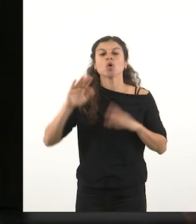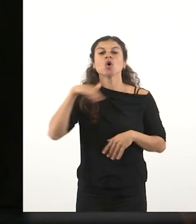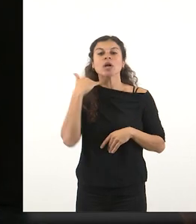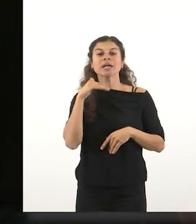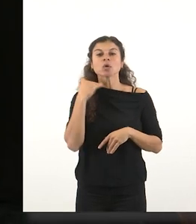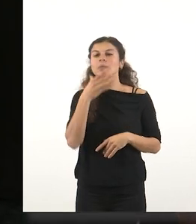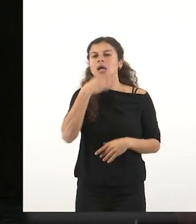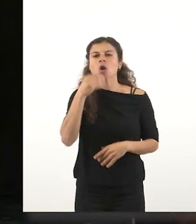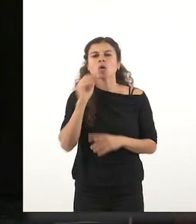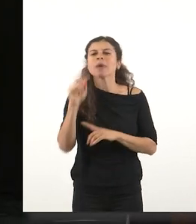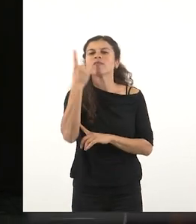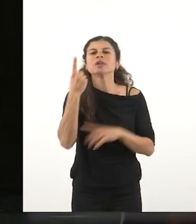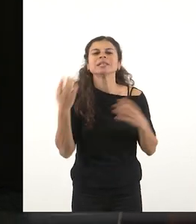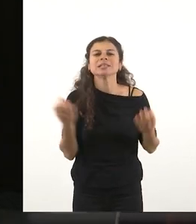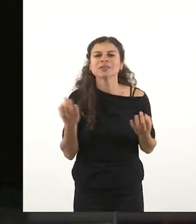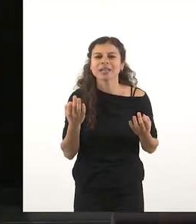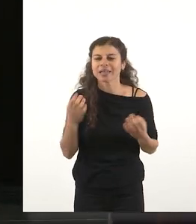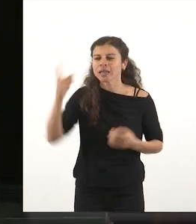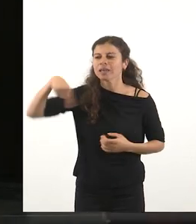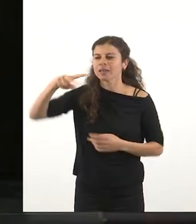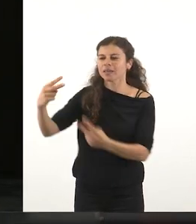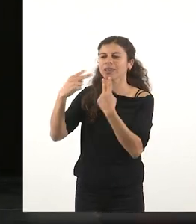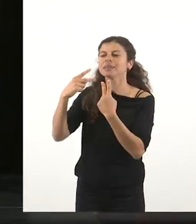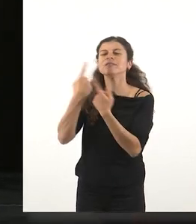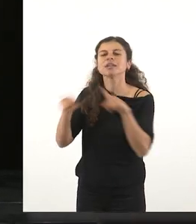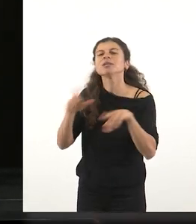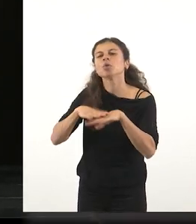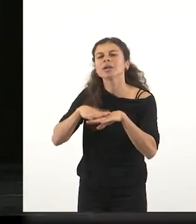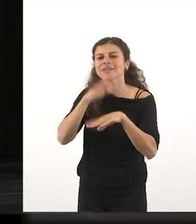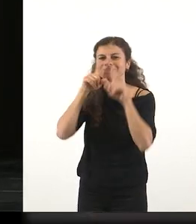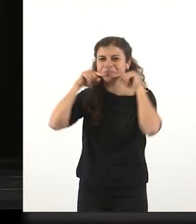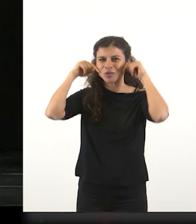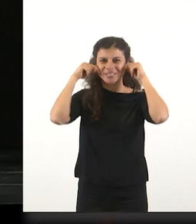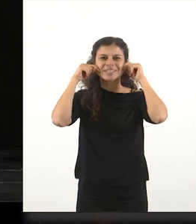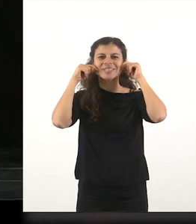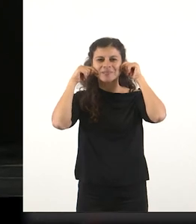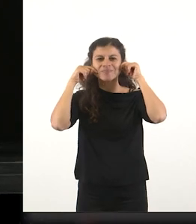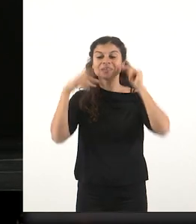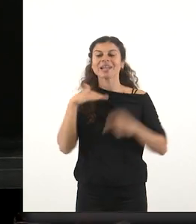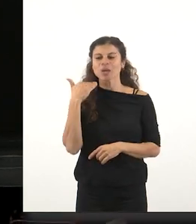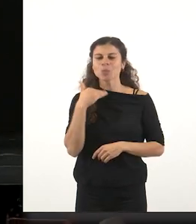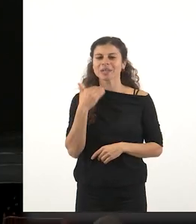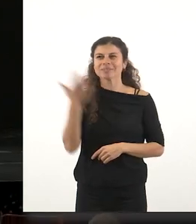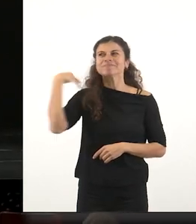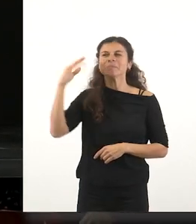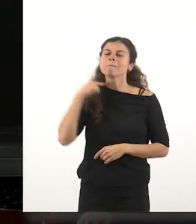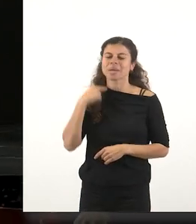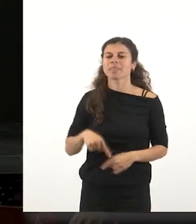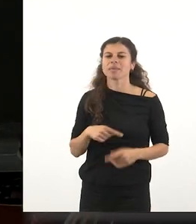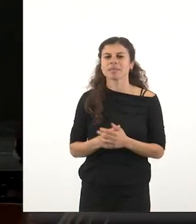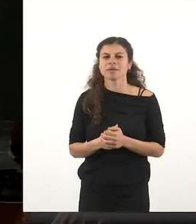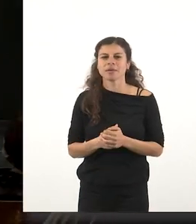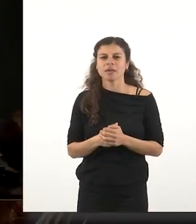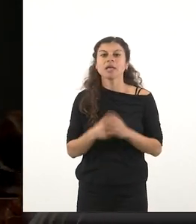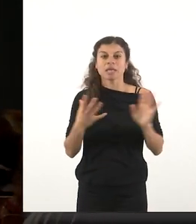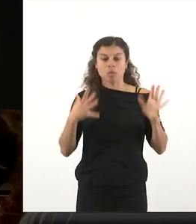Antonio. Por eso la gente me veía tan diferente, hija mía. La sonrisa. Eso fue lo primero que recuerdo. Y no solo cambié por fuera,